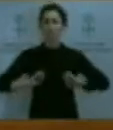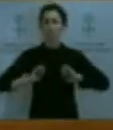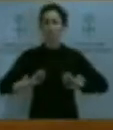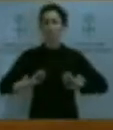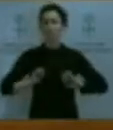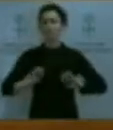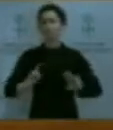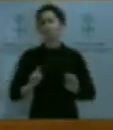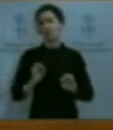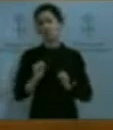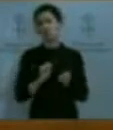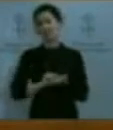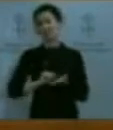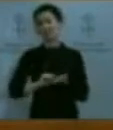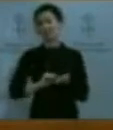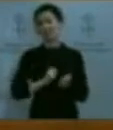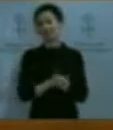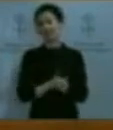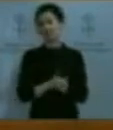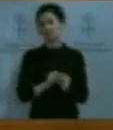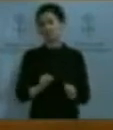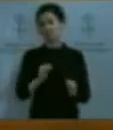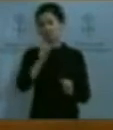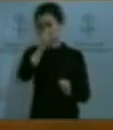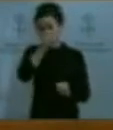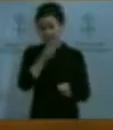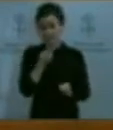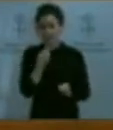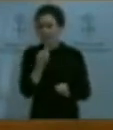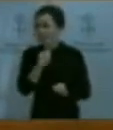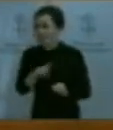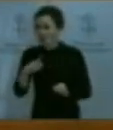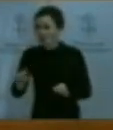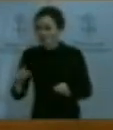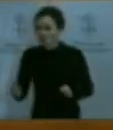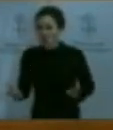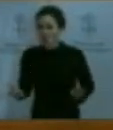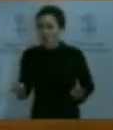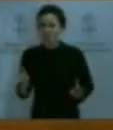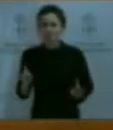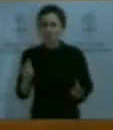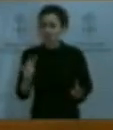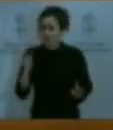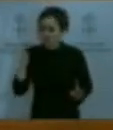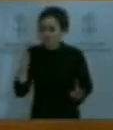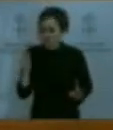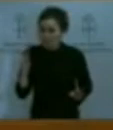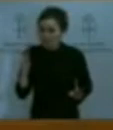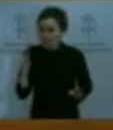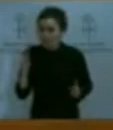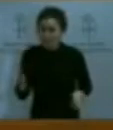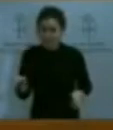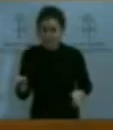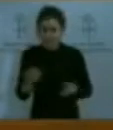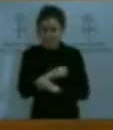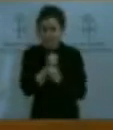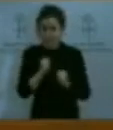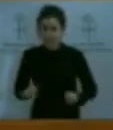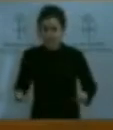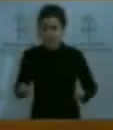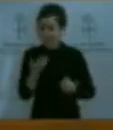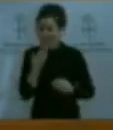parte del no entiende, pues claro, esto va a tener una difícil comprensión, porque usted ha hecho